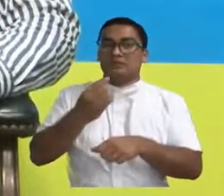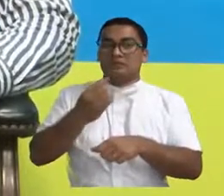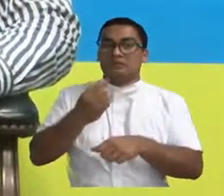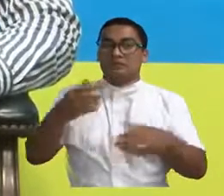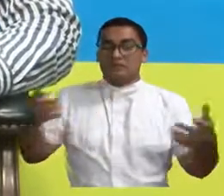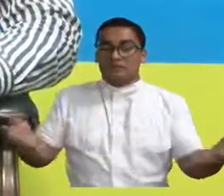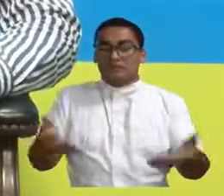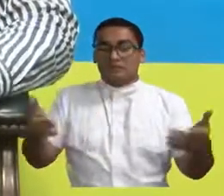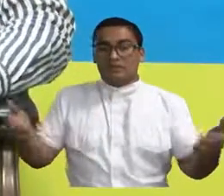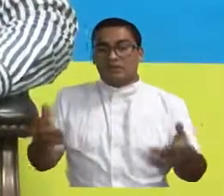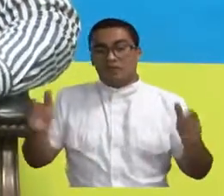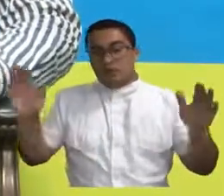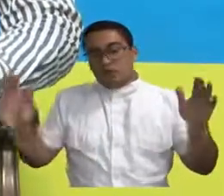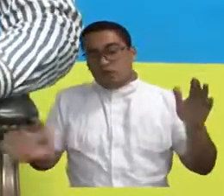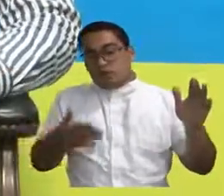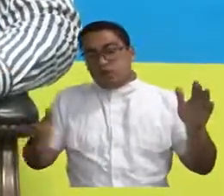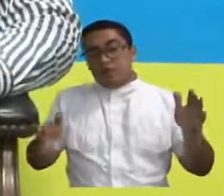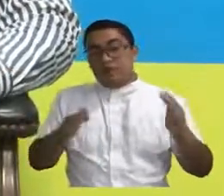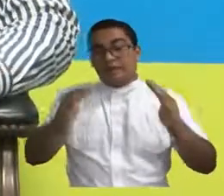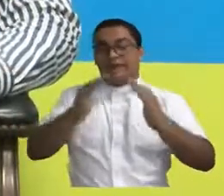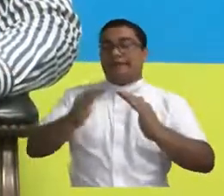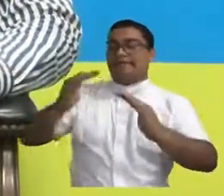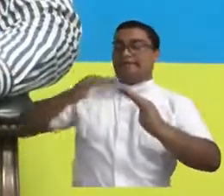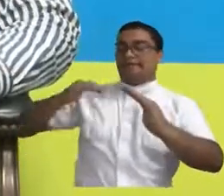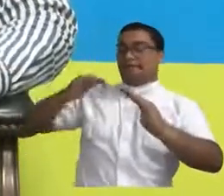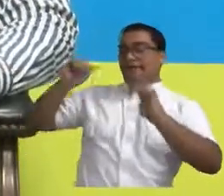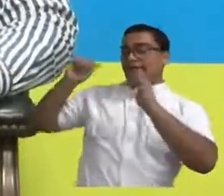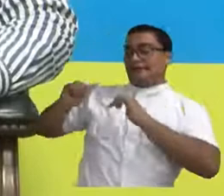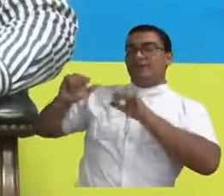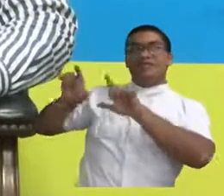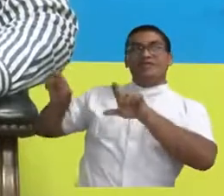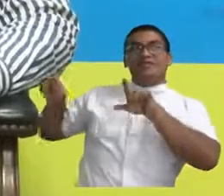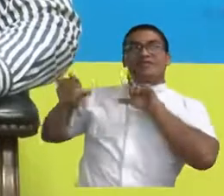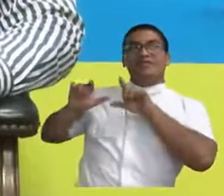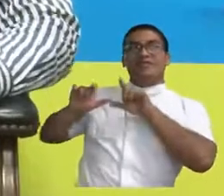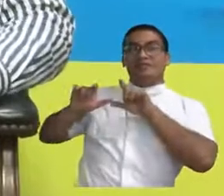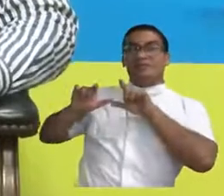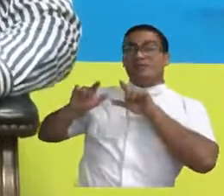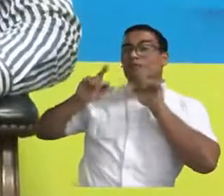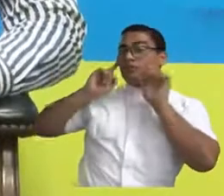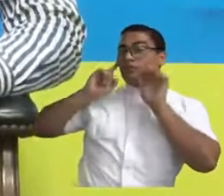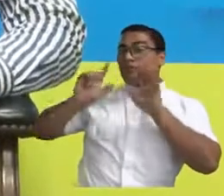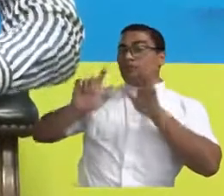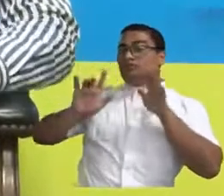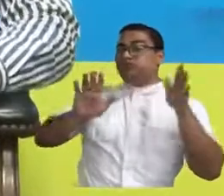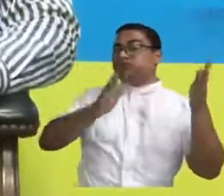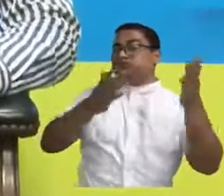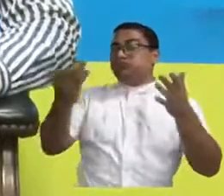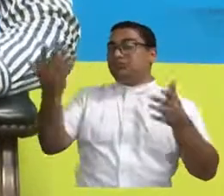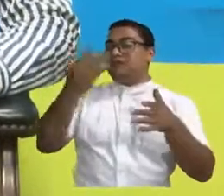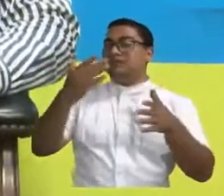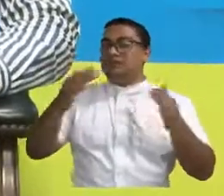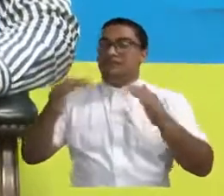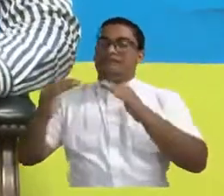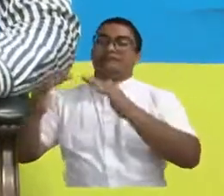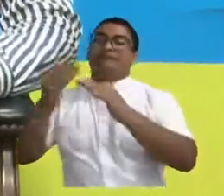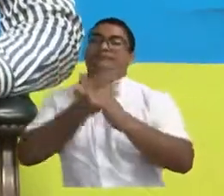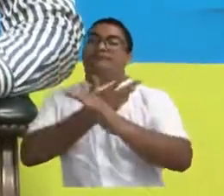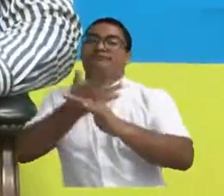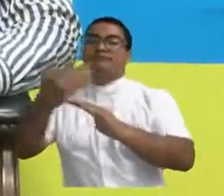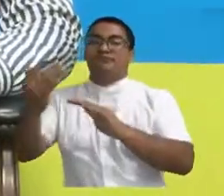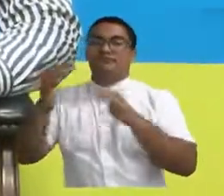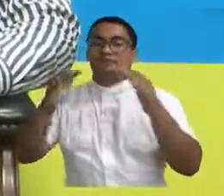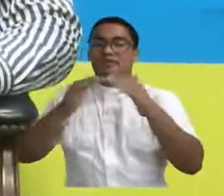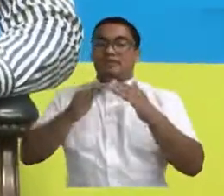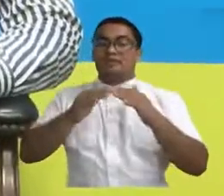usted, hágalo al fondo de la casa, en el patio, en un lugar donde el humo no se vaya para dentro del hogar. Obviamente, si usted también fuma,